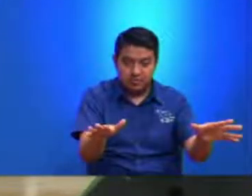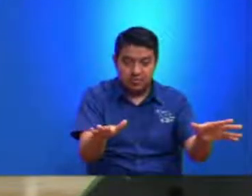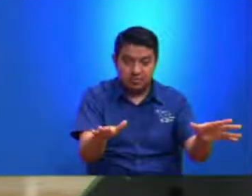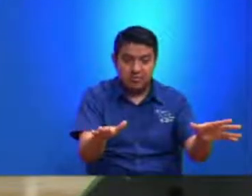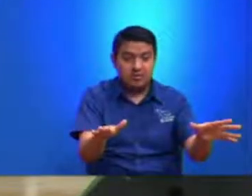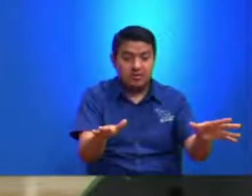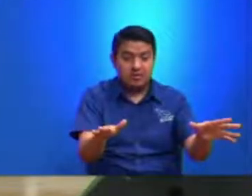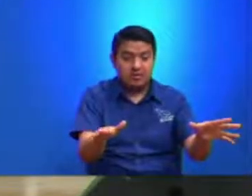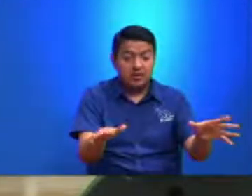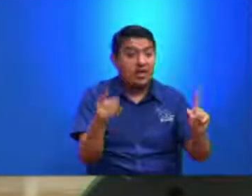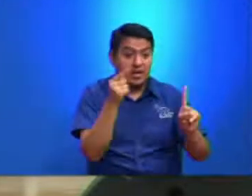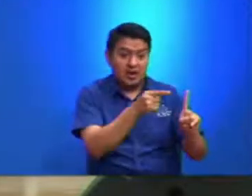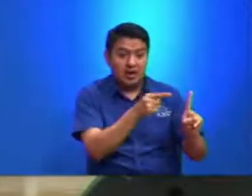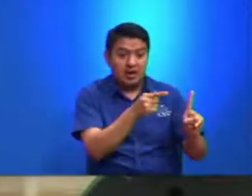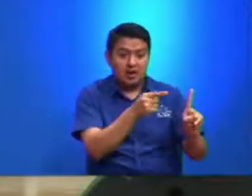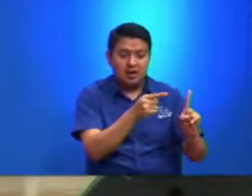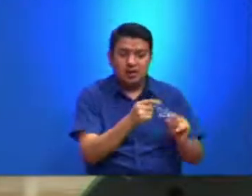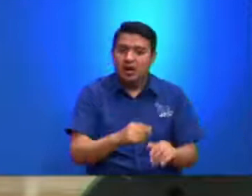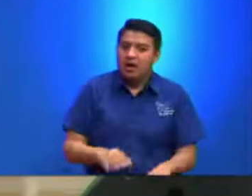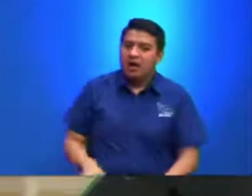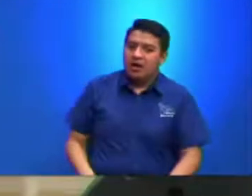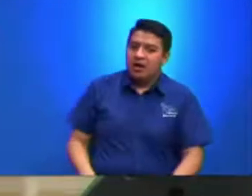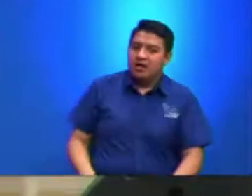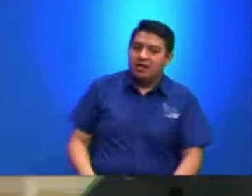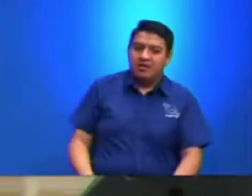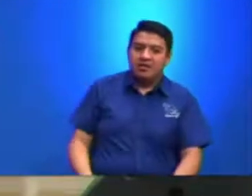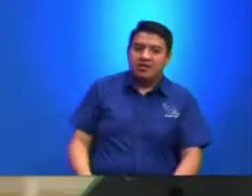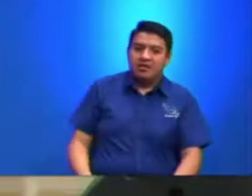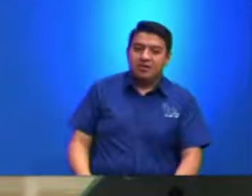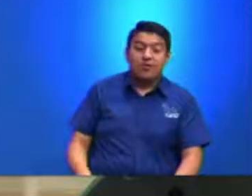Entonces, él estaba celebrando su vida.